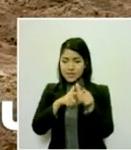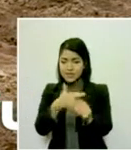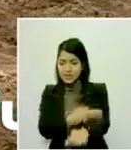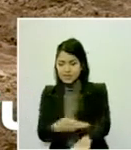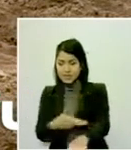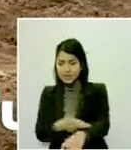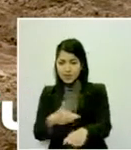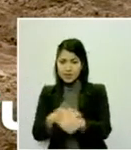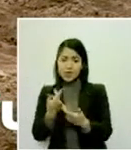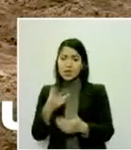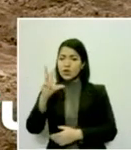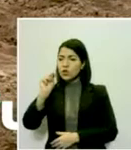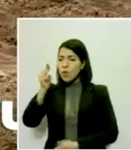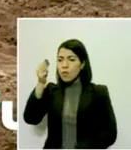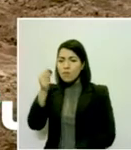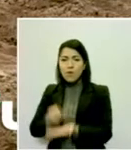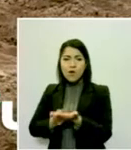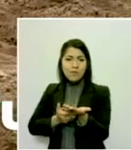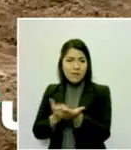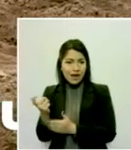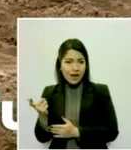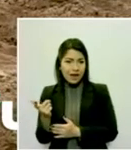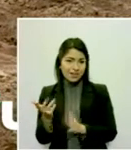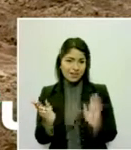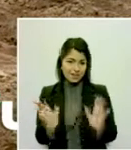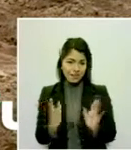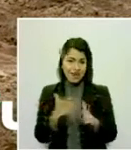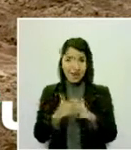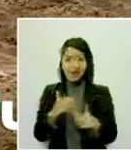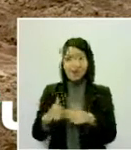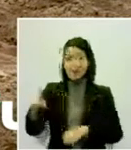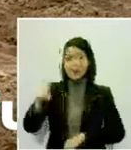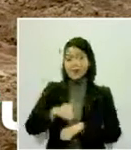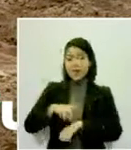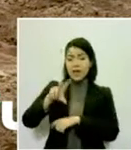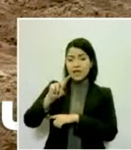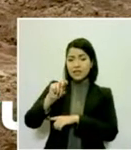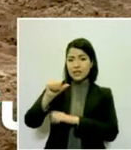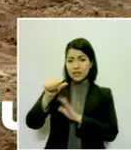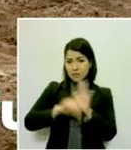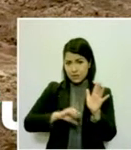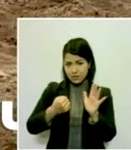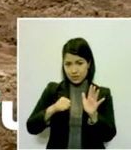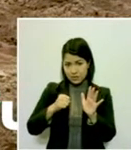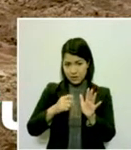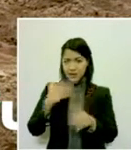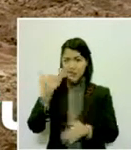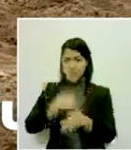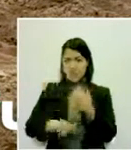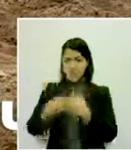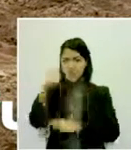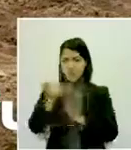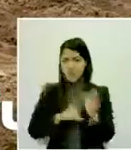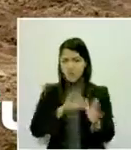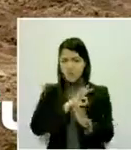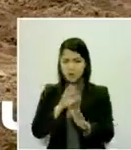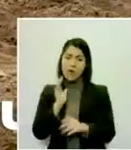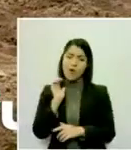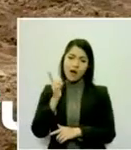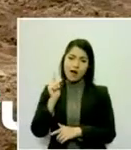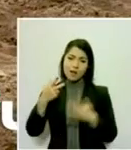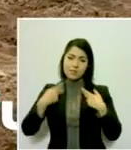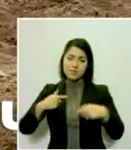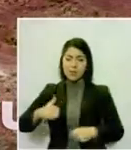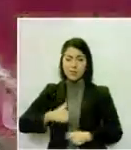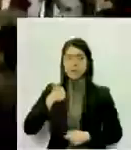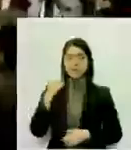tenga multas y recargos, y esto se da hasta el 30 de septiembre, nos queda un poquito más de un mes, y que bueno que podamos aprovechar este beneficio. Pues muchas